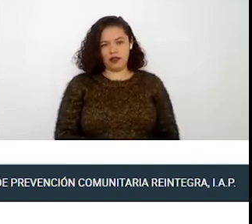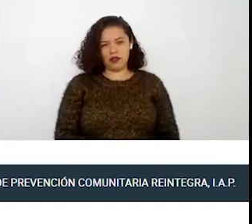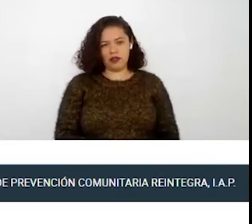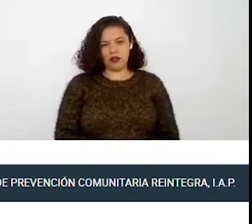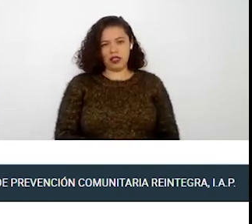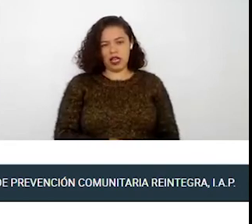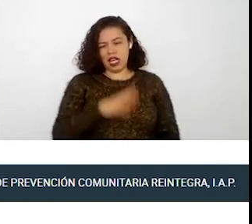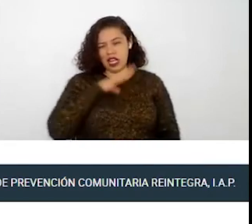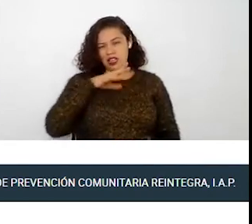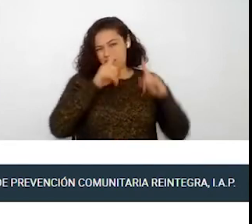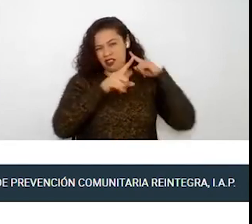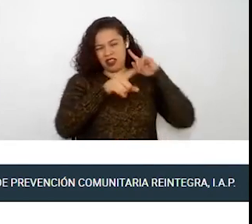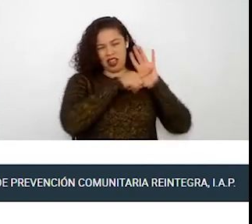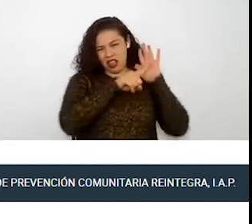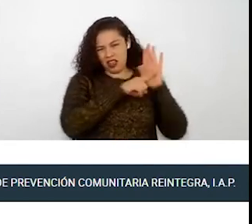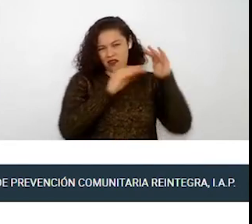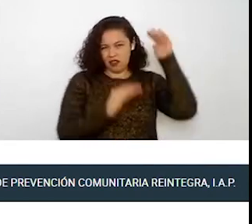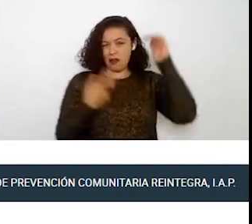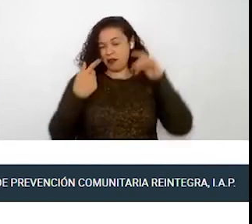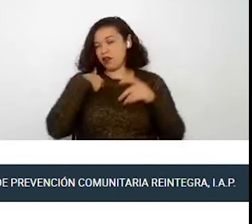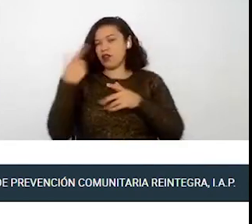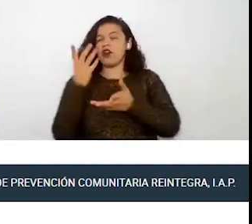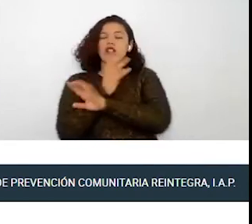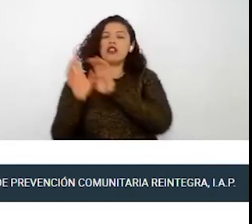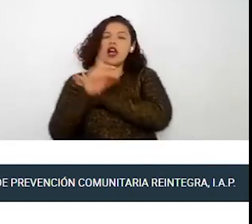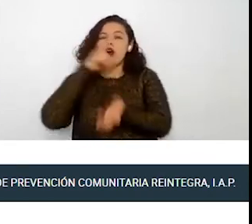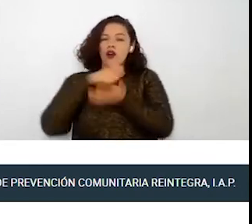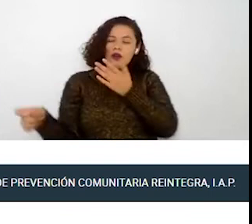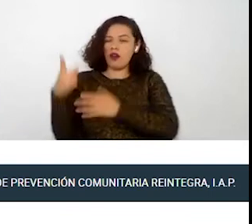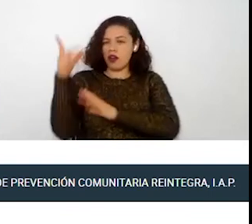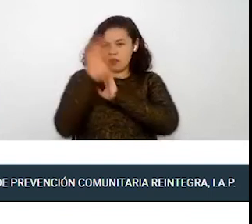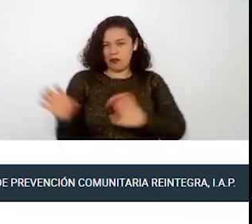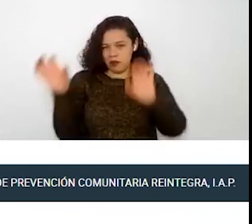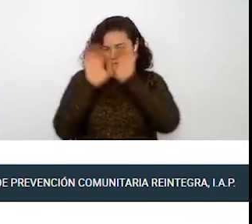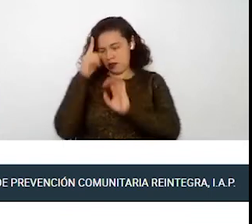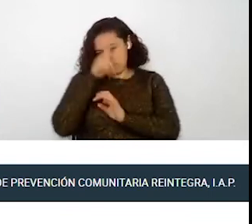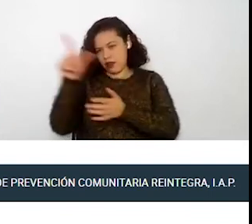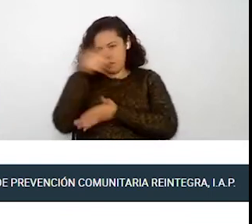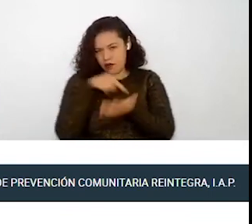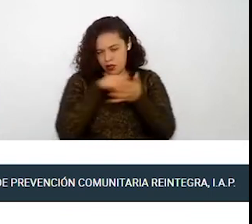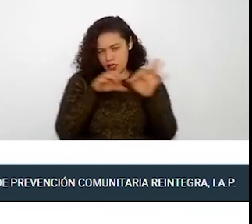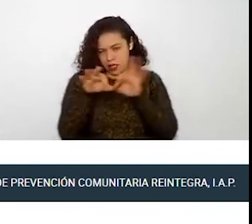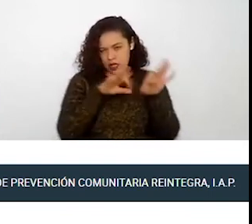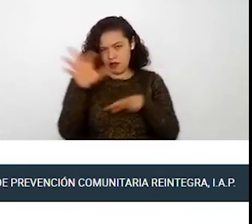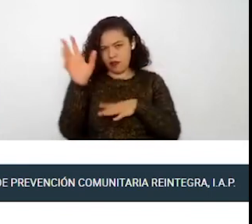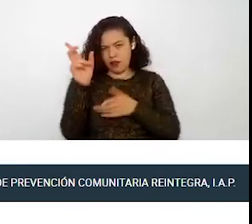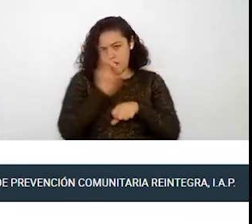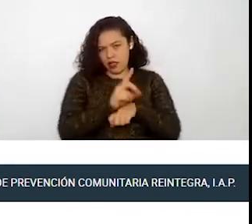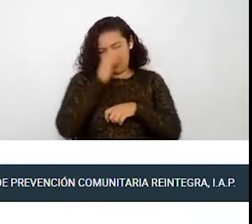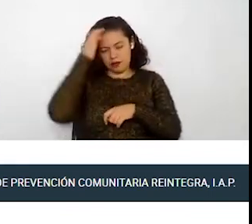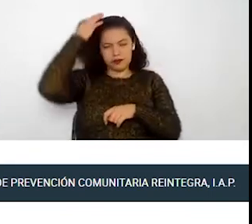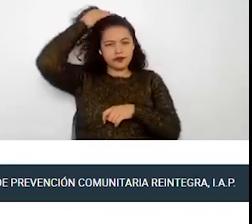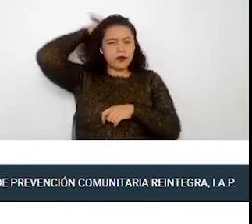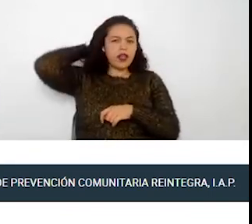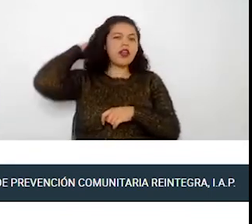sería Pero tengo inversiones voy a comprar una computadora para mi centro de día y voy